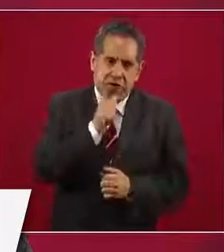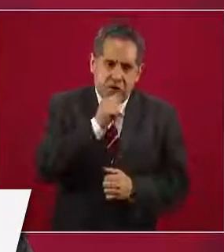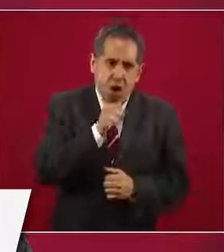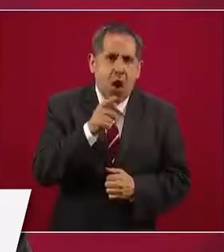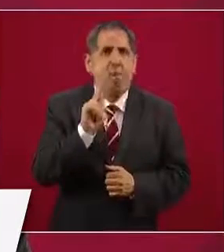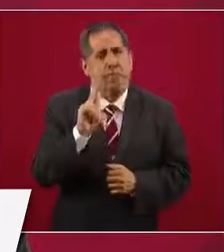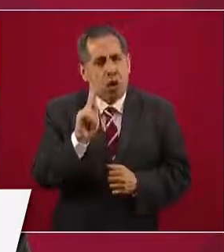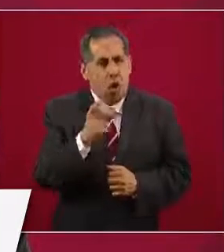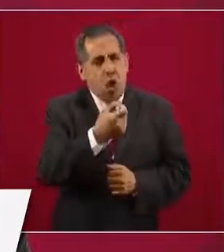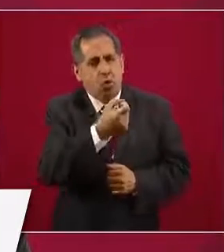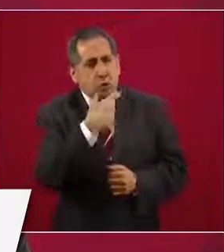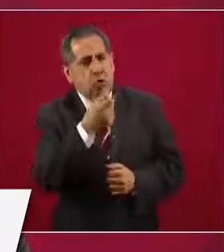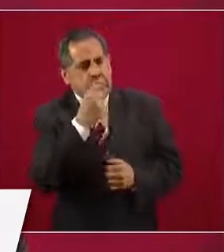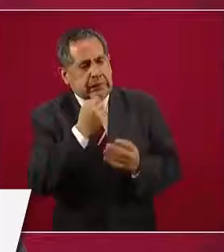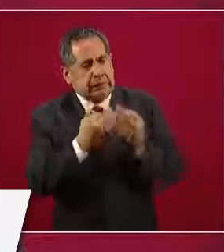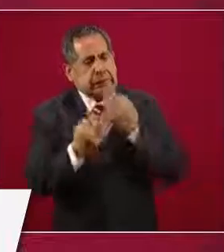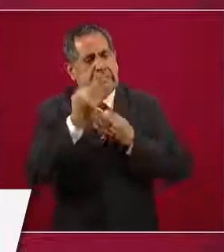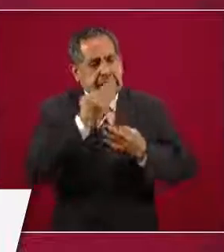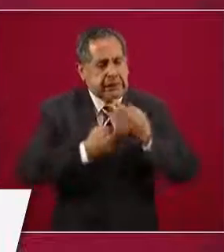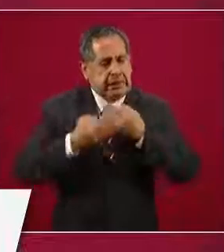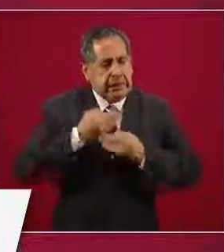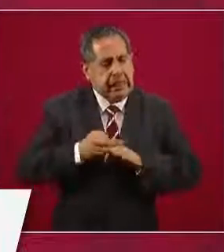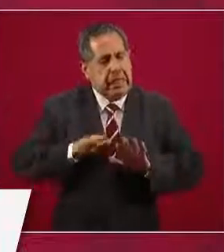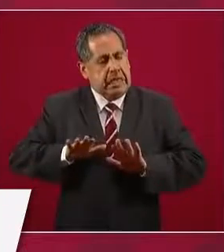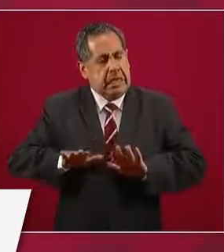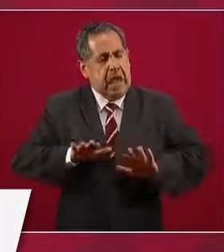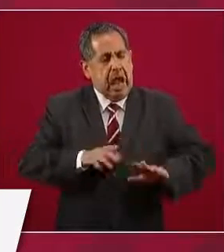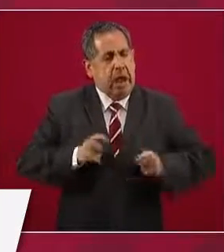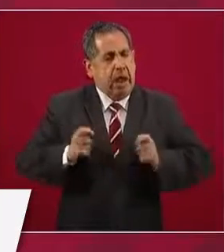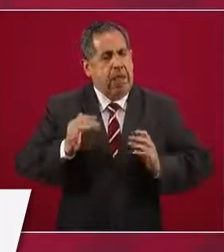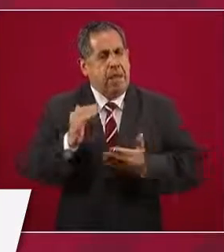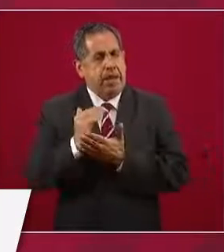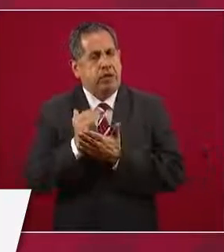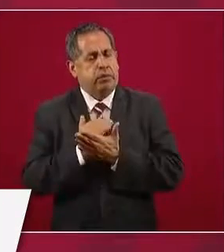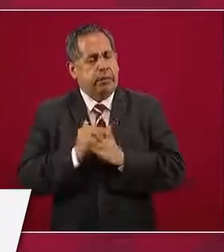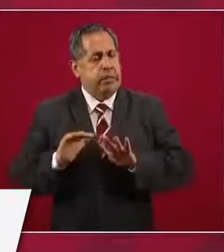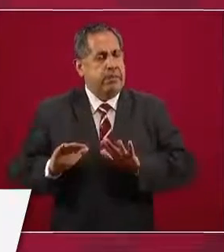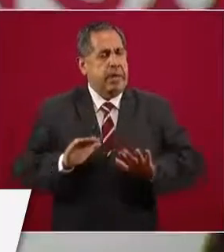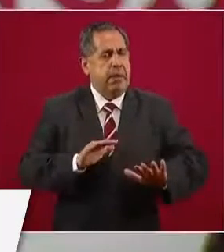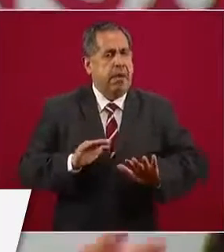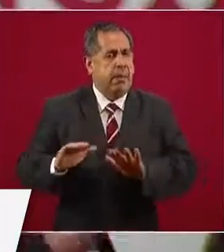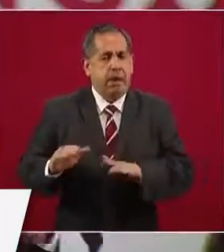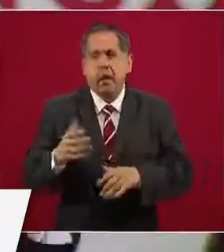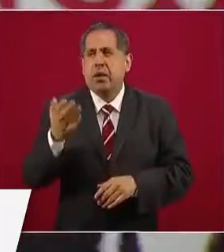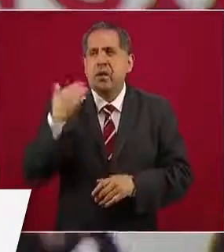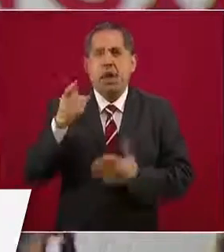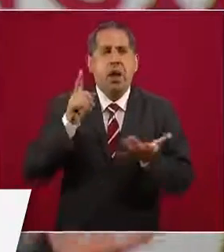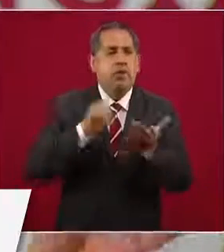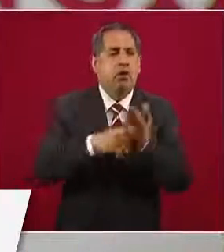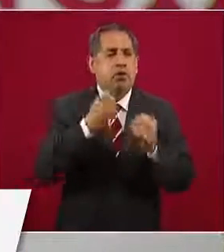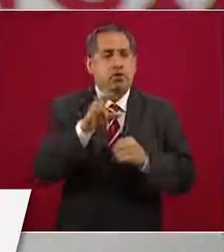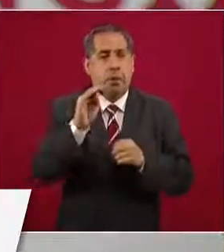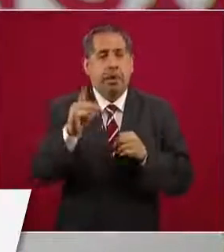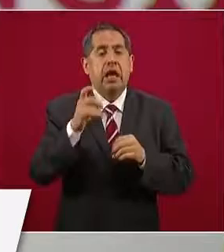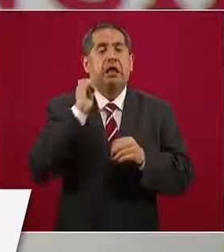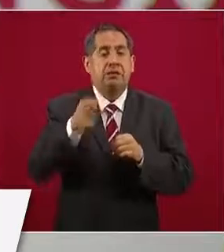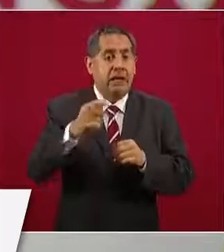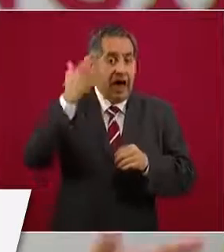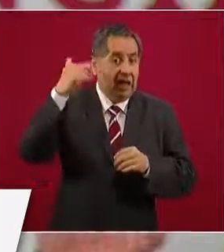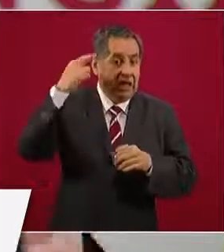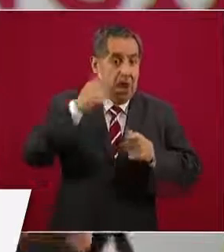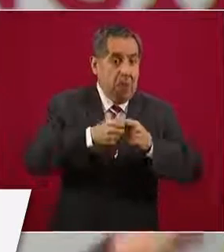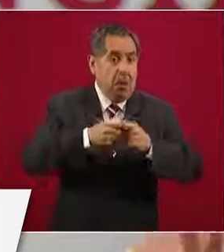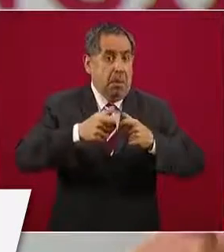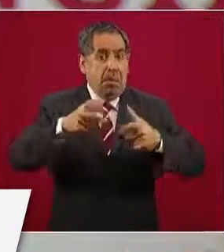altamente efectivos que en la década de los años 90 lograron un punto de inflexión en la epidemia